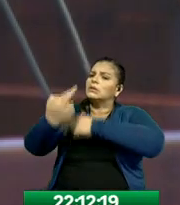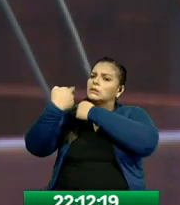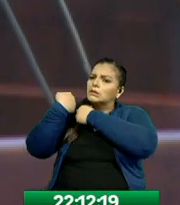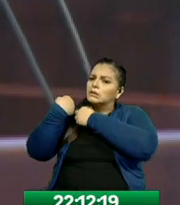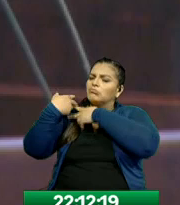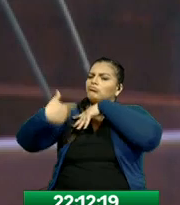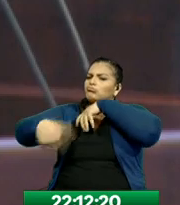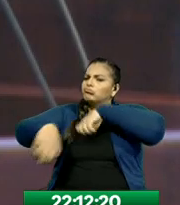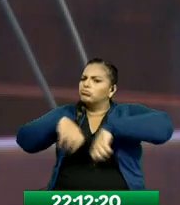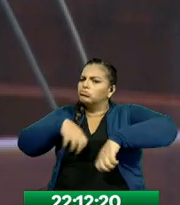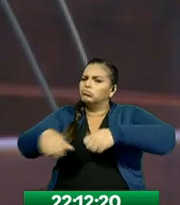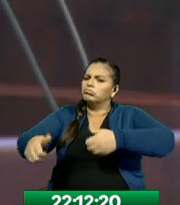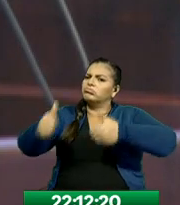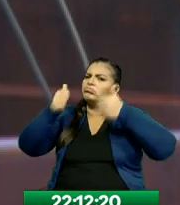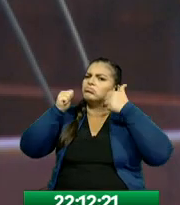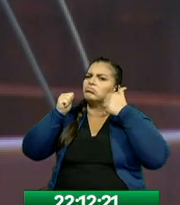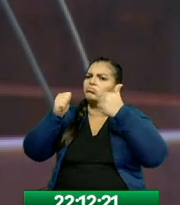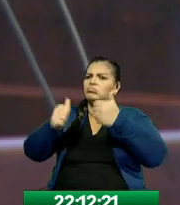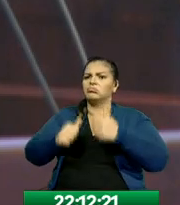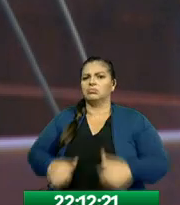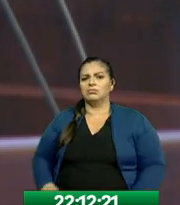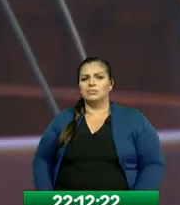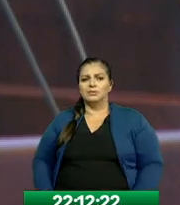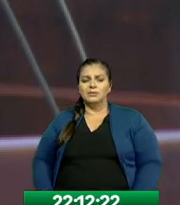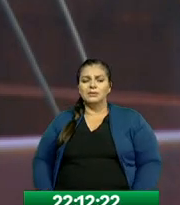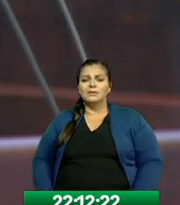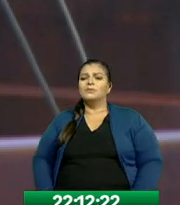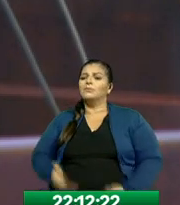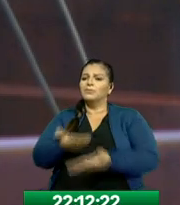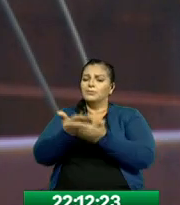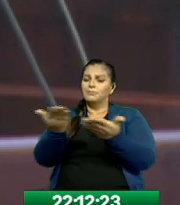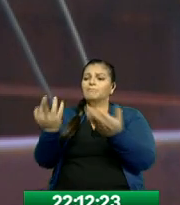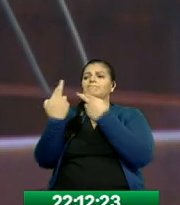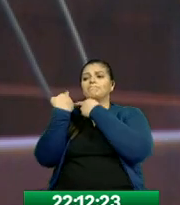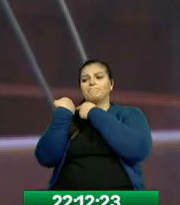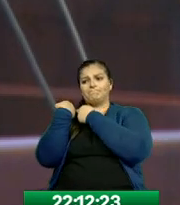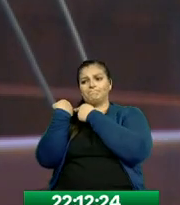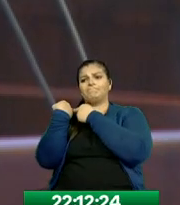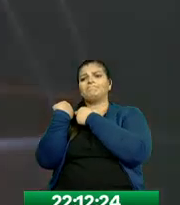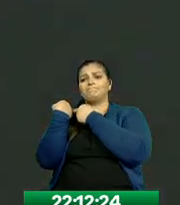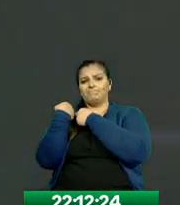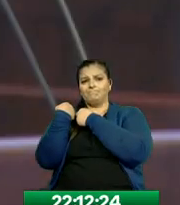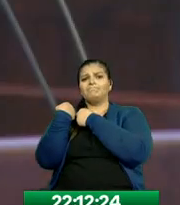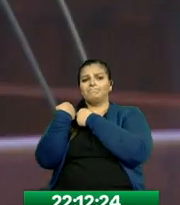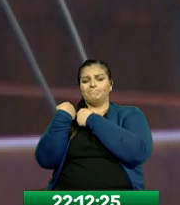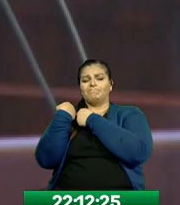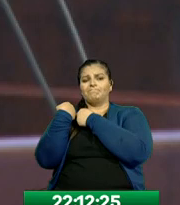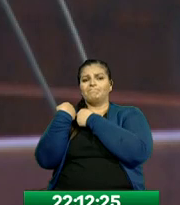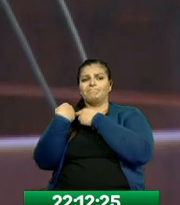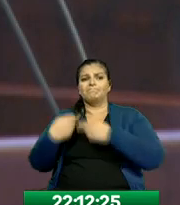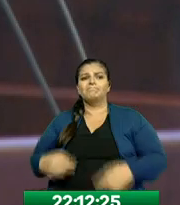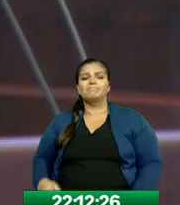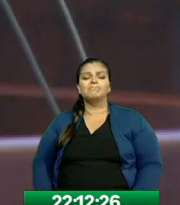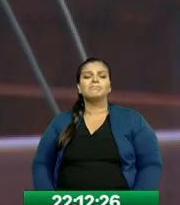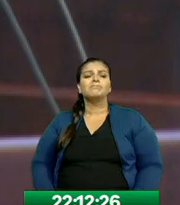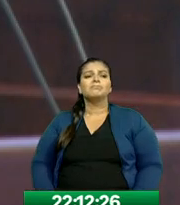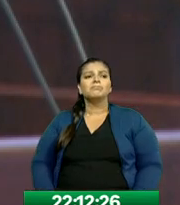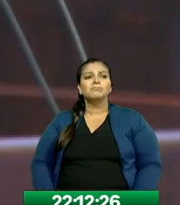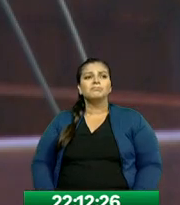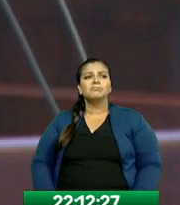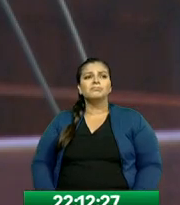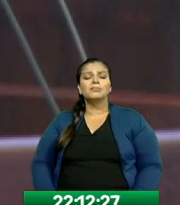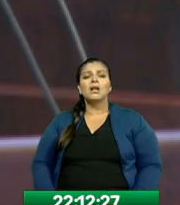creo que si algo mejor y si algo más pueden hacerlo las personas que hemos sido, que hemos tenido